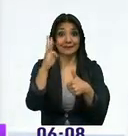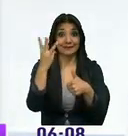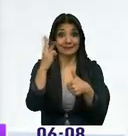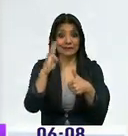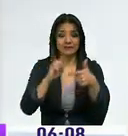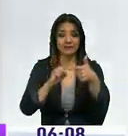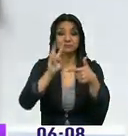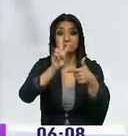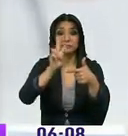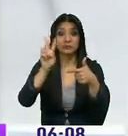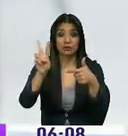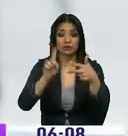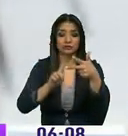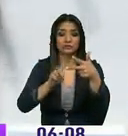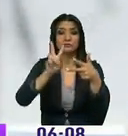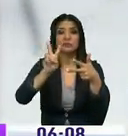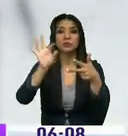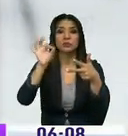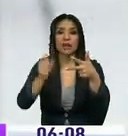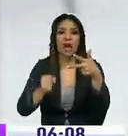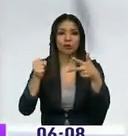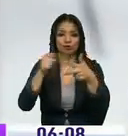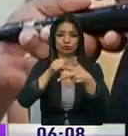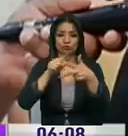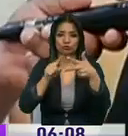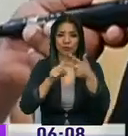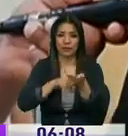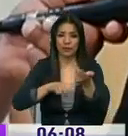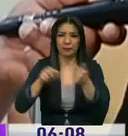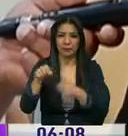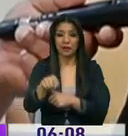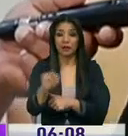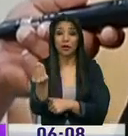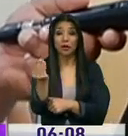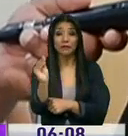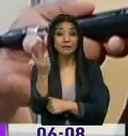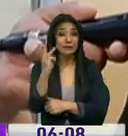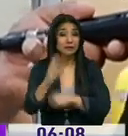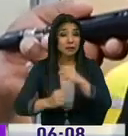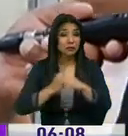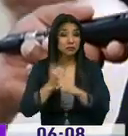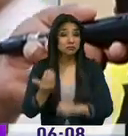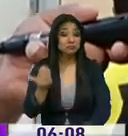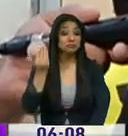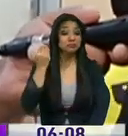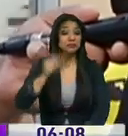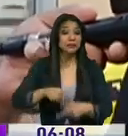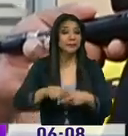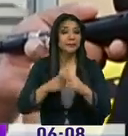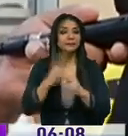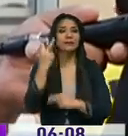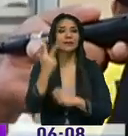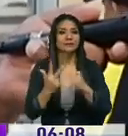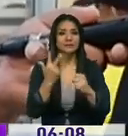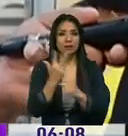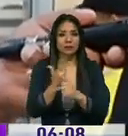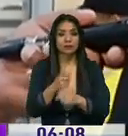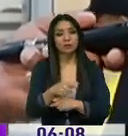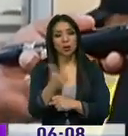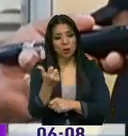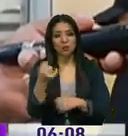y 29 años de edad. Afirman que de la menor. Pues aproximadamente unos 3 años atrás, viola a la otra